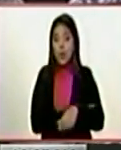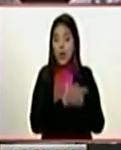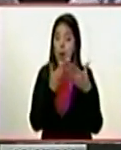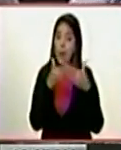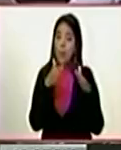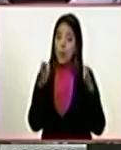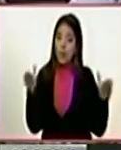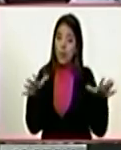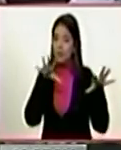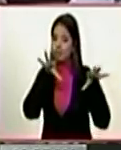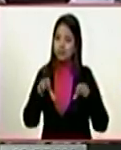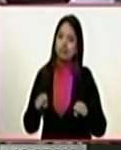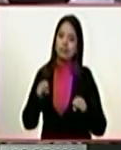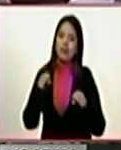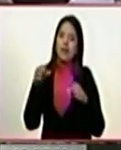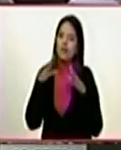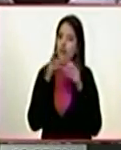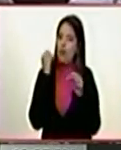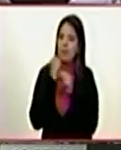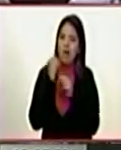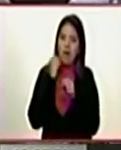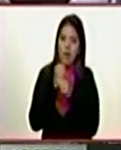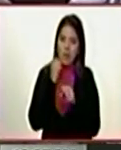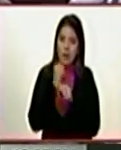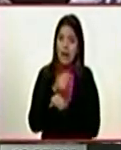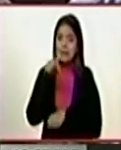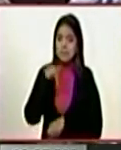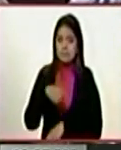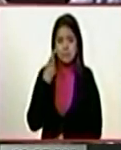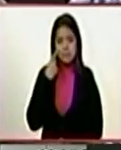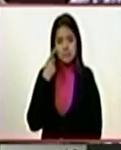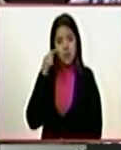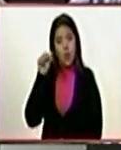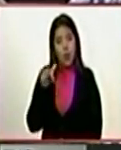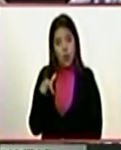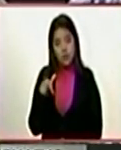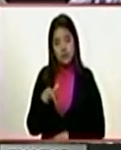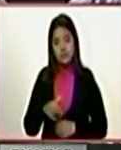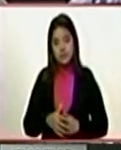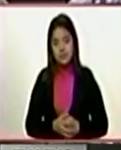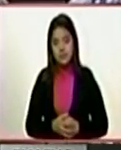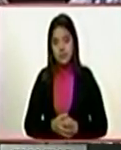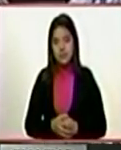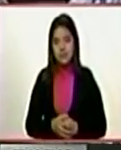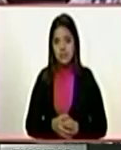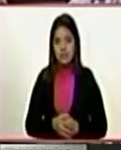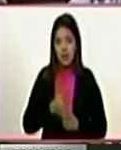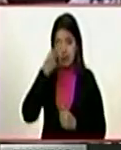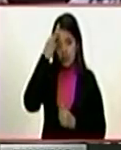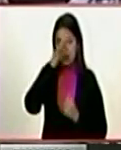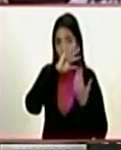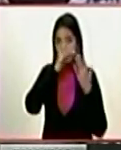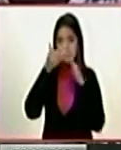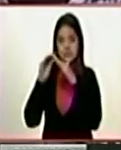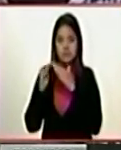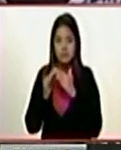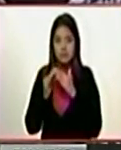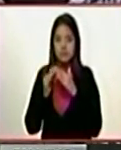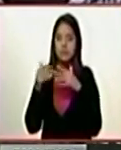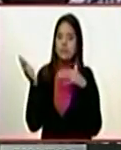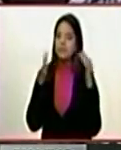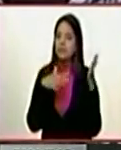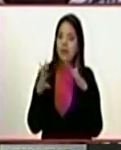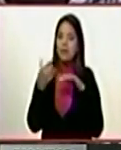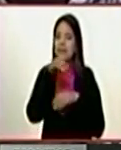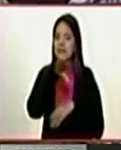bueno, empoderándose de la gestión. Aquí estamos hoy, se va a beneficiar los consejos comunales de Brisa, sector